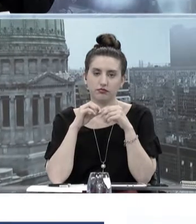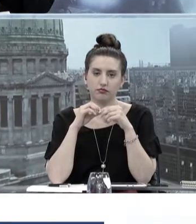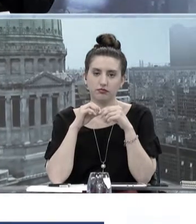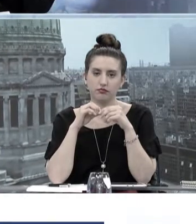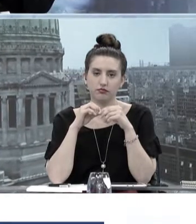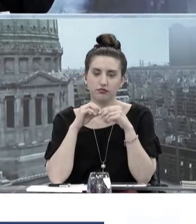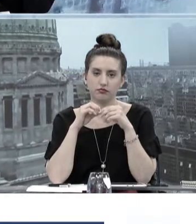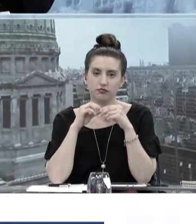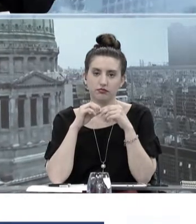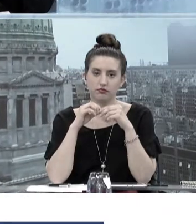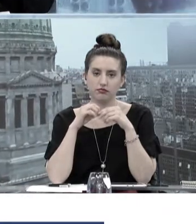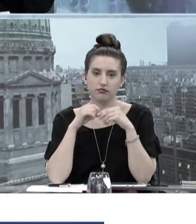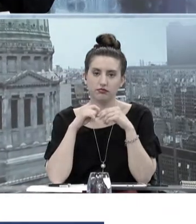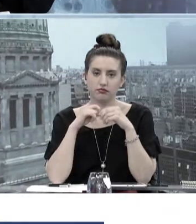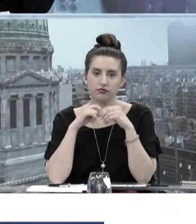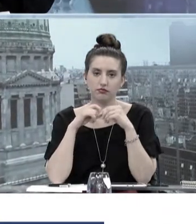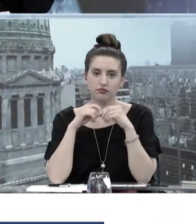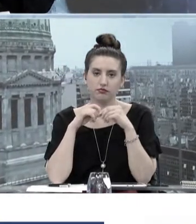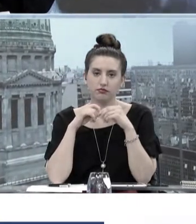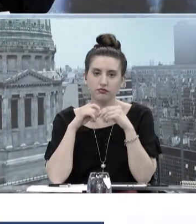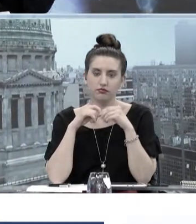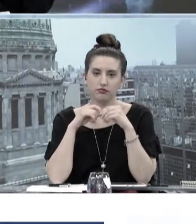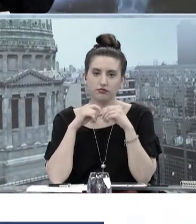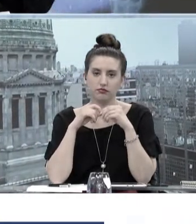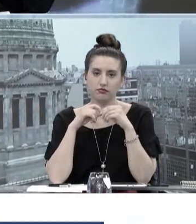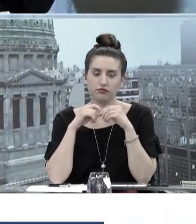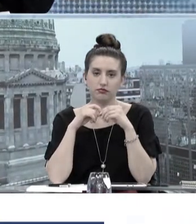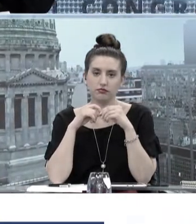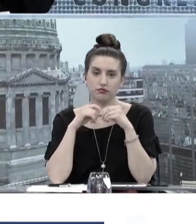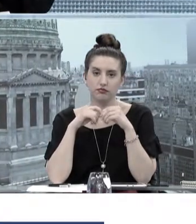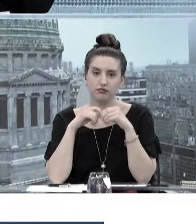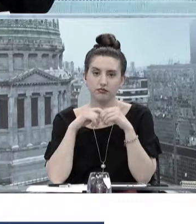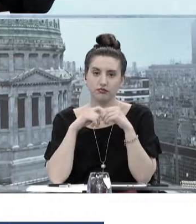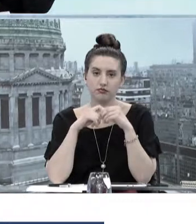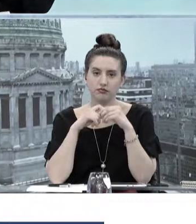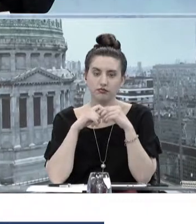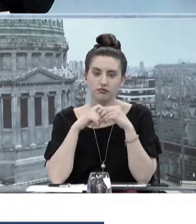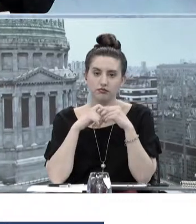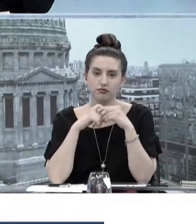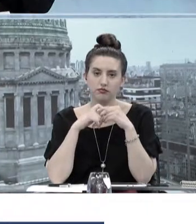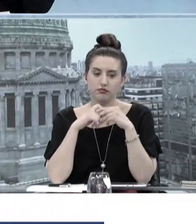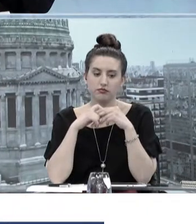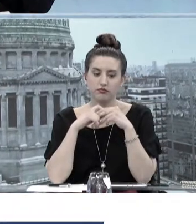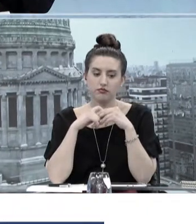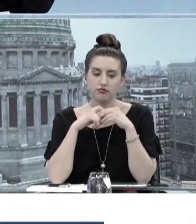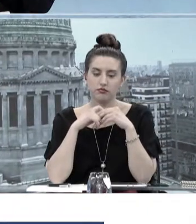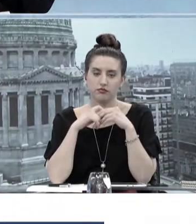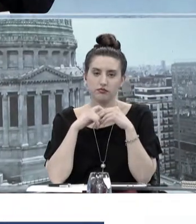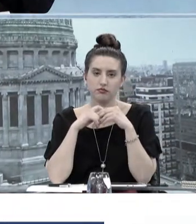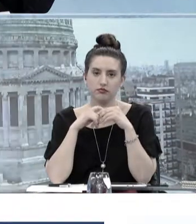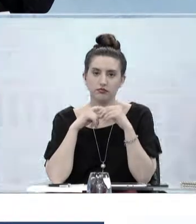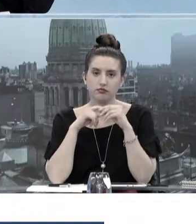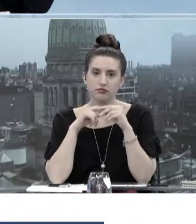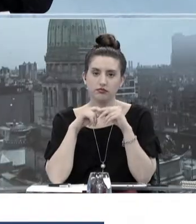universo de 45 millones de compatriotas, es decir, que unos pocos van a beneficiar